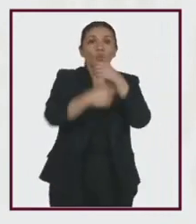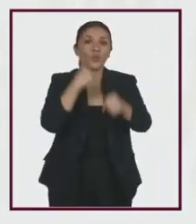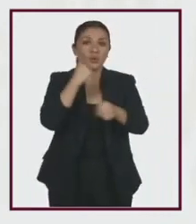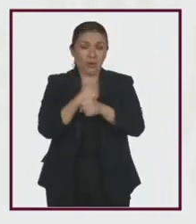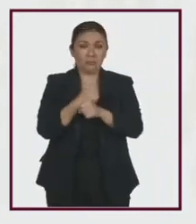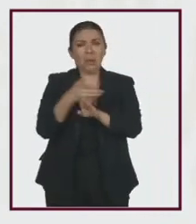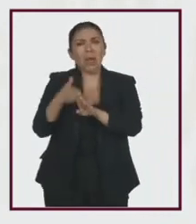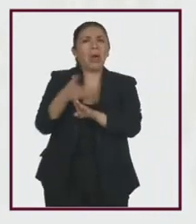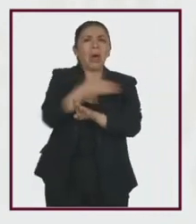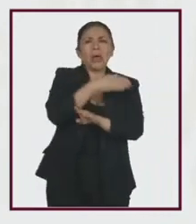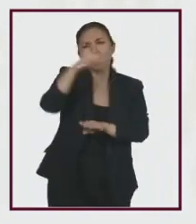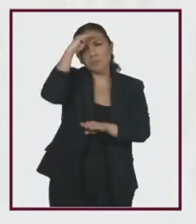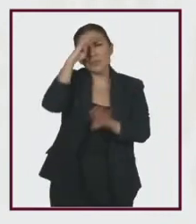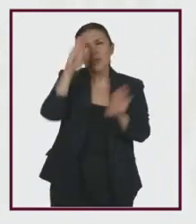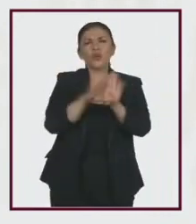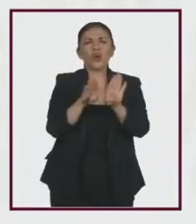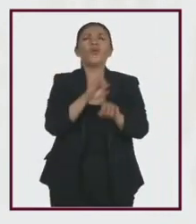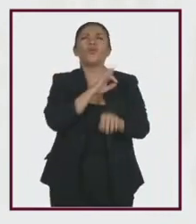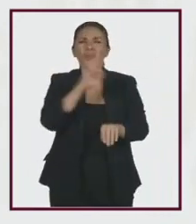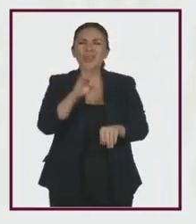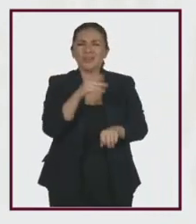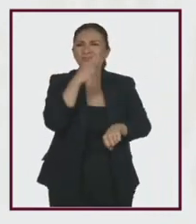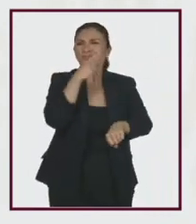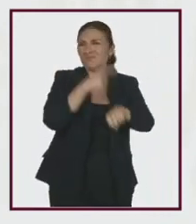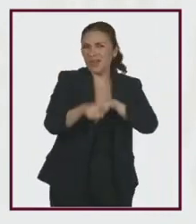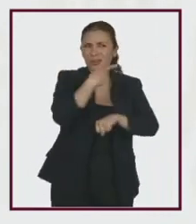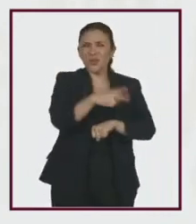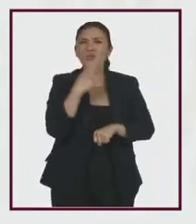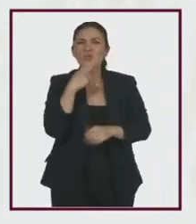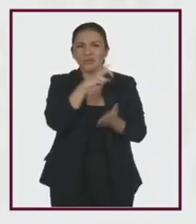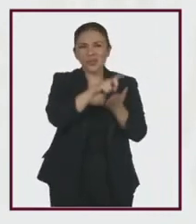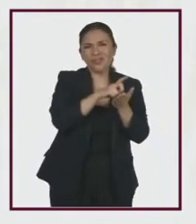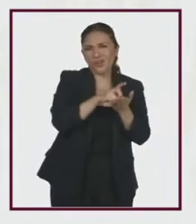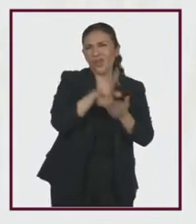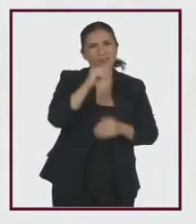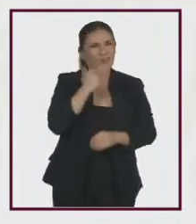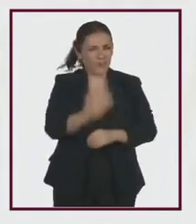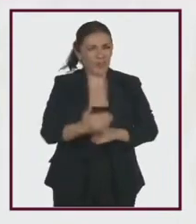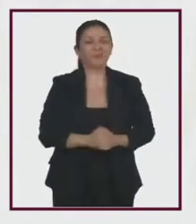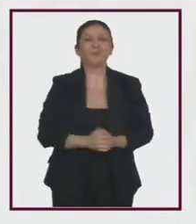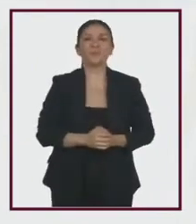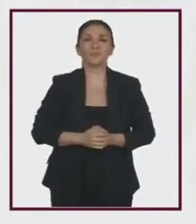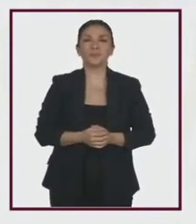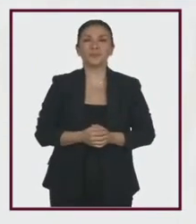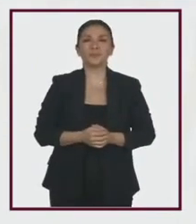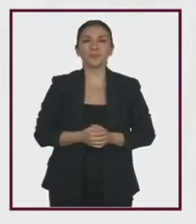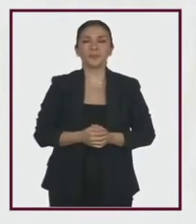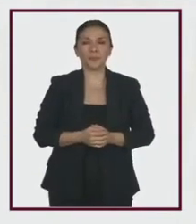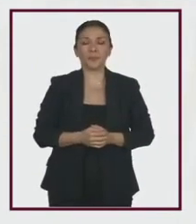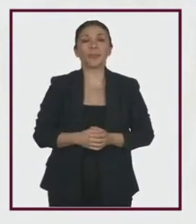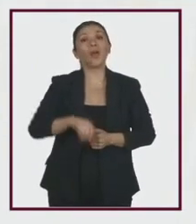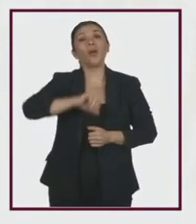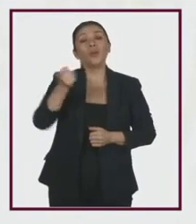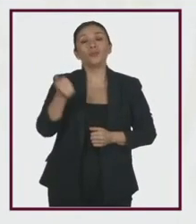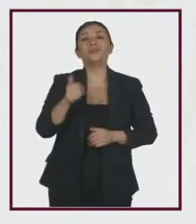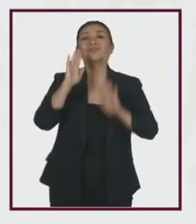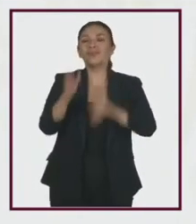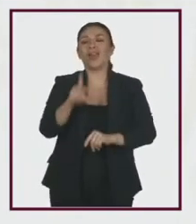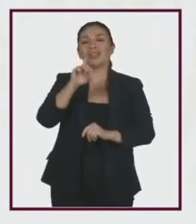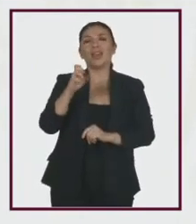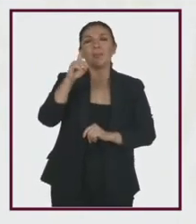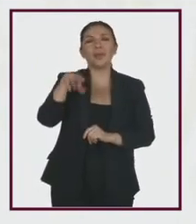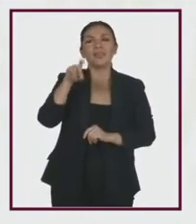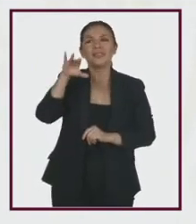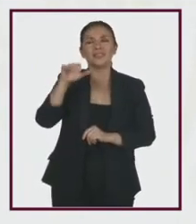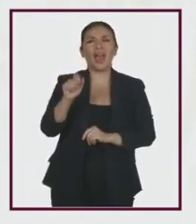pensaríamos que pueden ser un consumo perjudicial de sustancias. La que sigue, por favor. Y la dependencia como tal, que pues ya